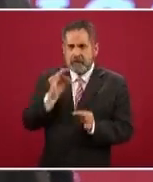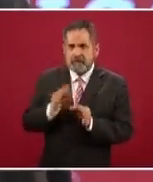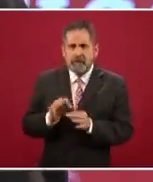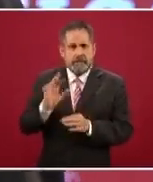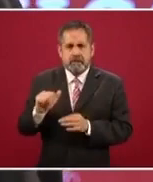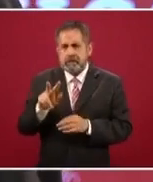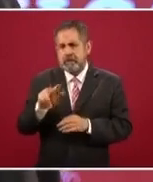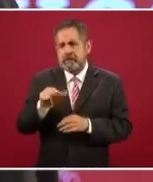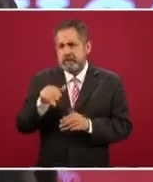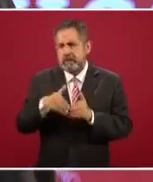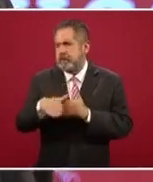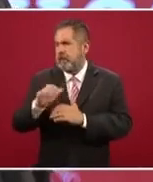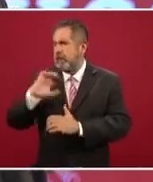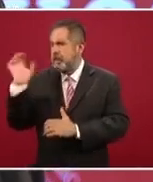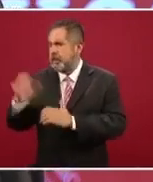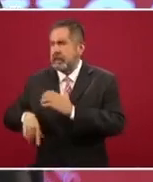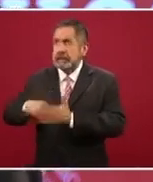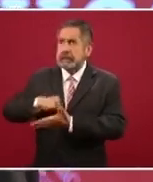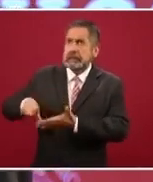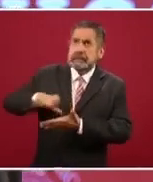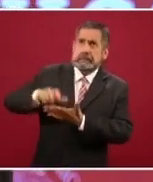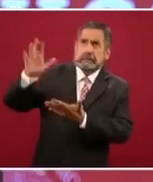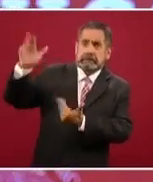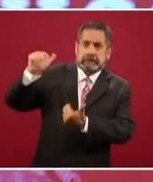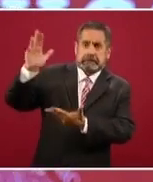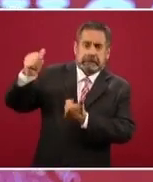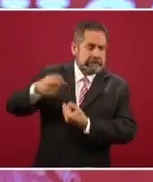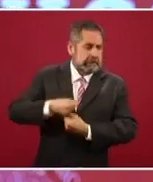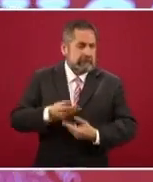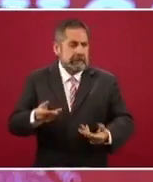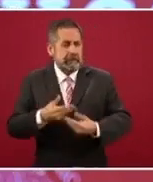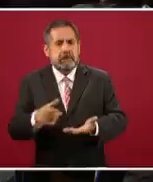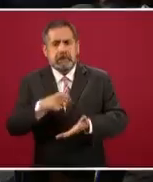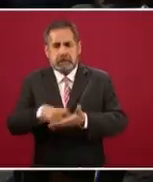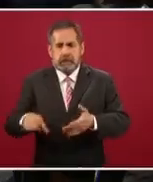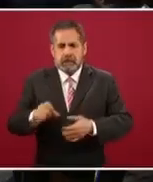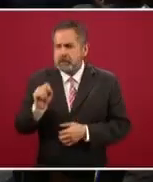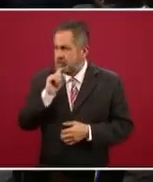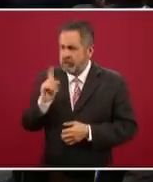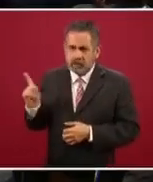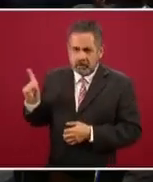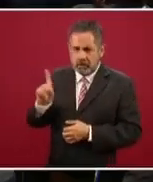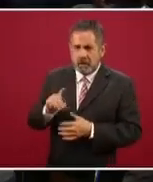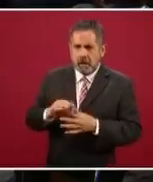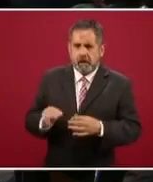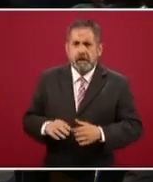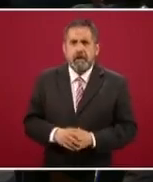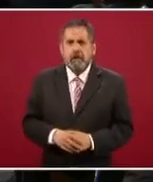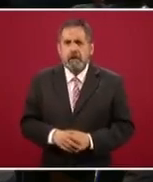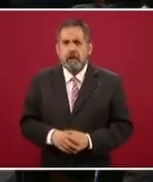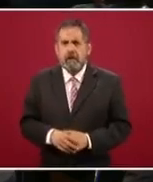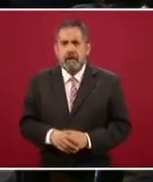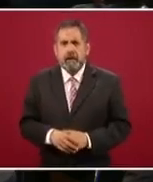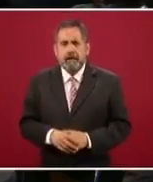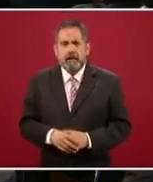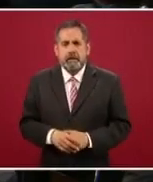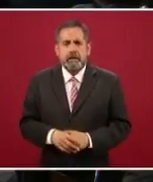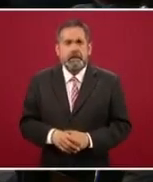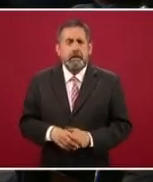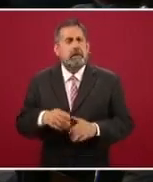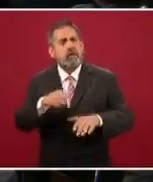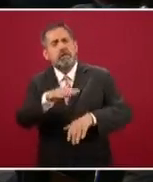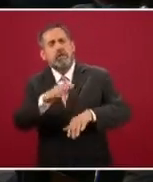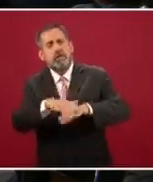ya concluyendo con la compra. Pero de todas maneras, sobre las vacunas… Y lo de la vigilancia, si nos pueden poner un poquito